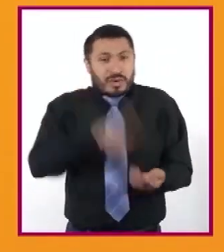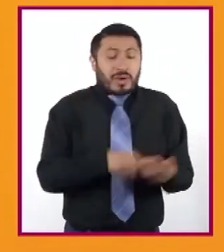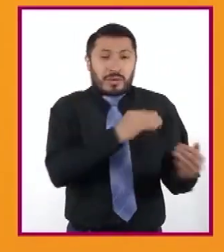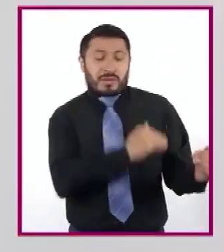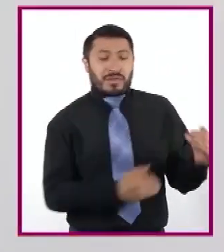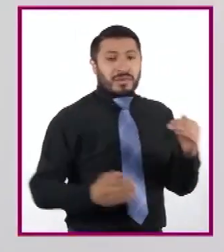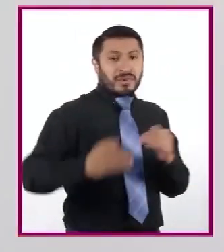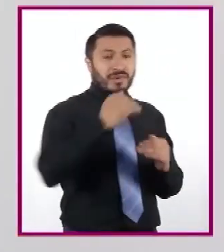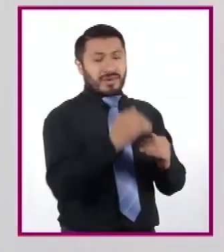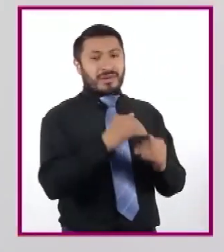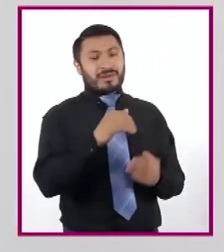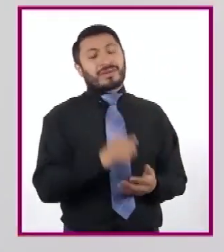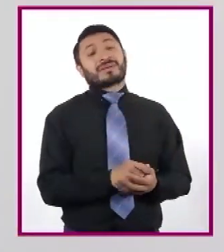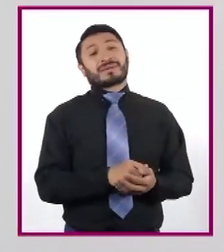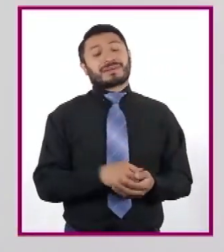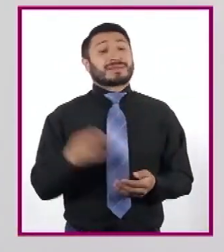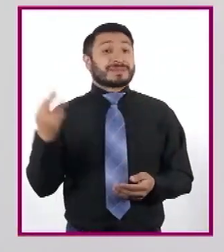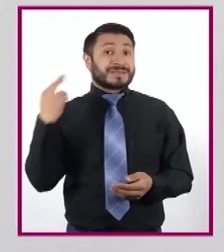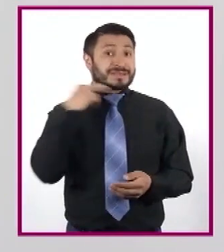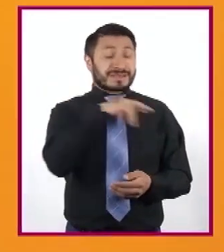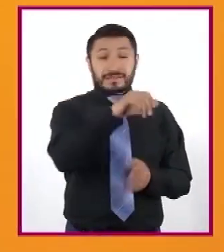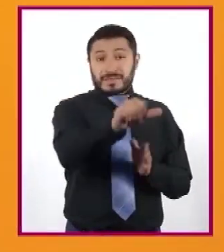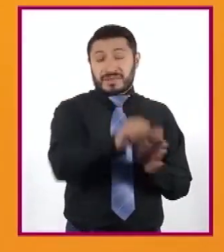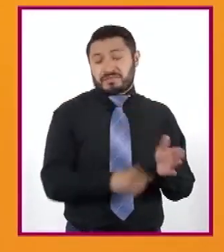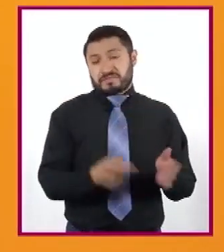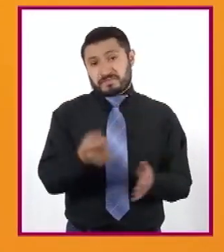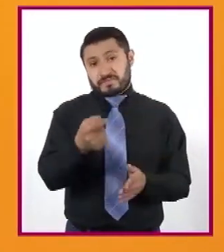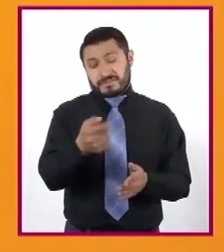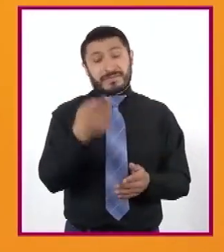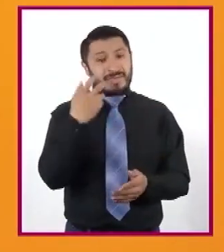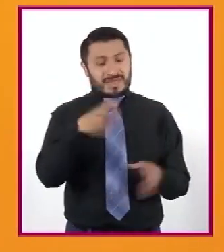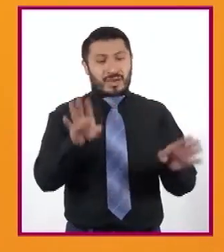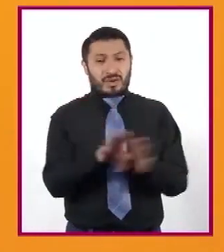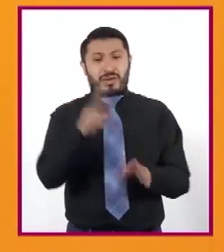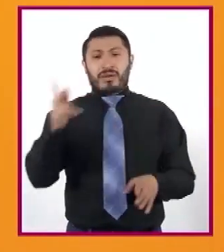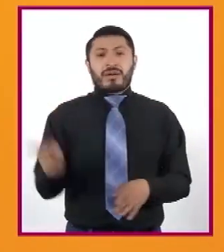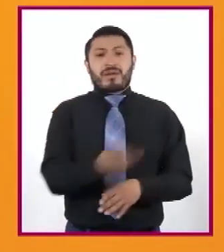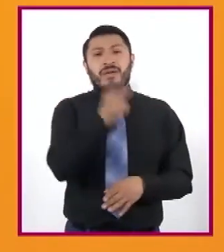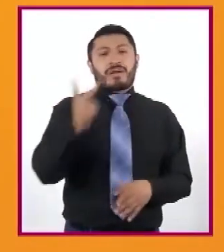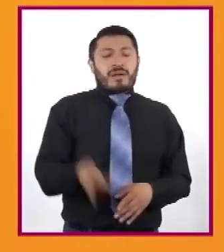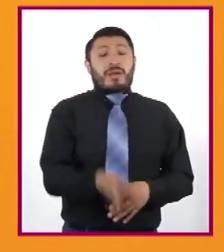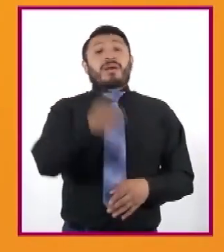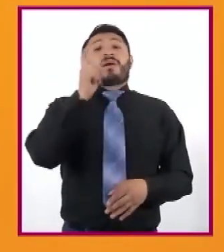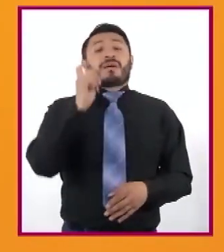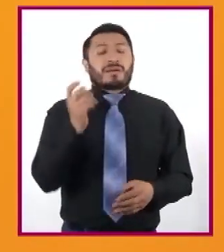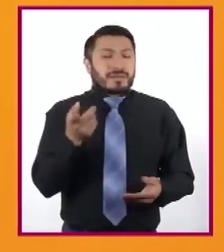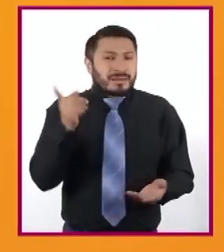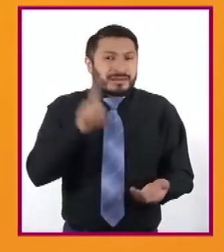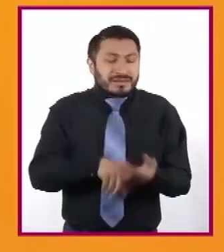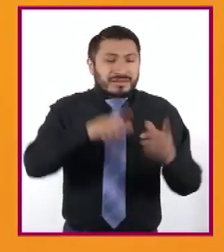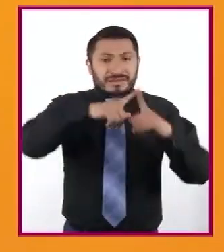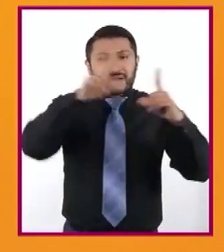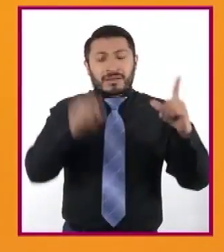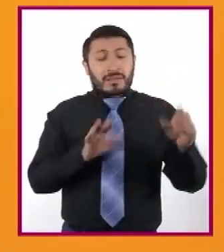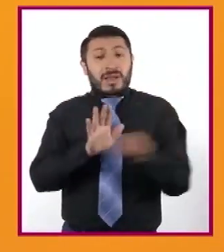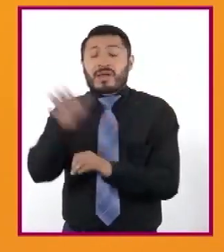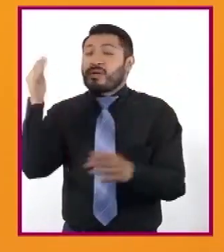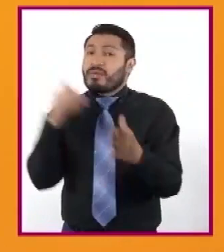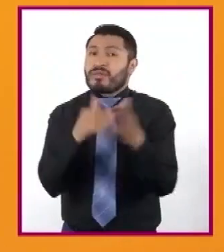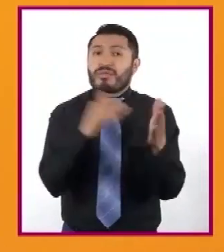sociedad londinense en cuestión de meses. Eso nos lleva a preguntarnos sobre nuestro país y las barreras